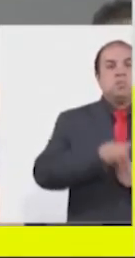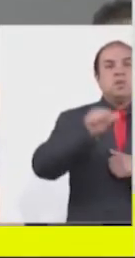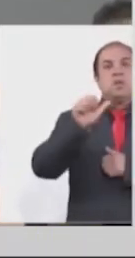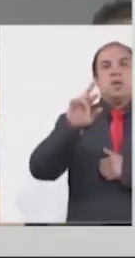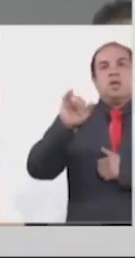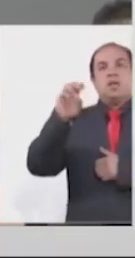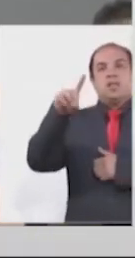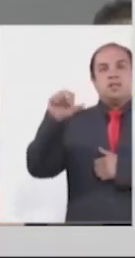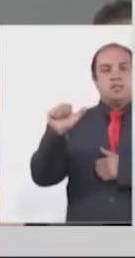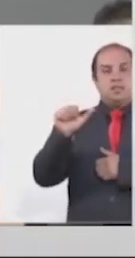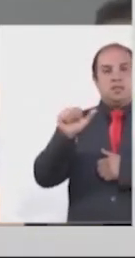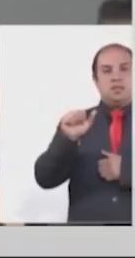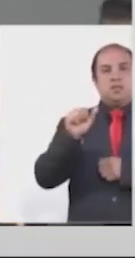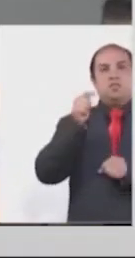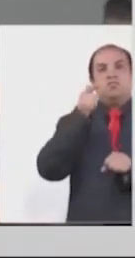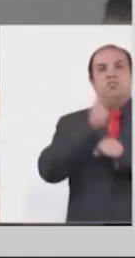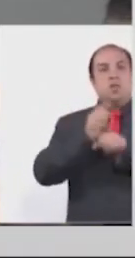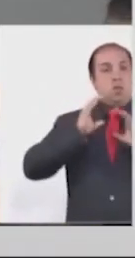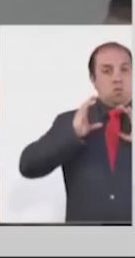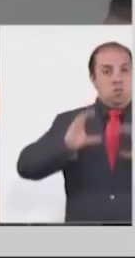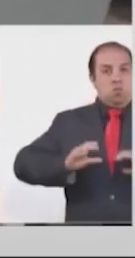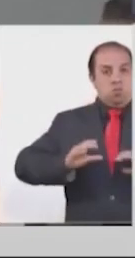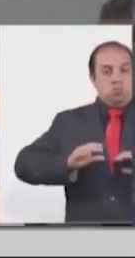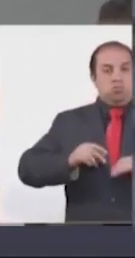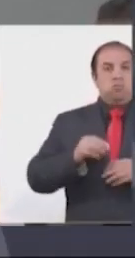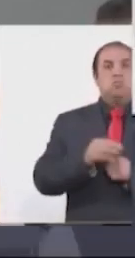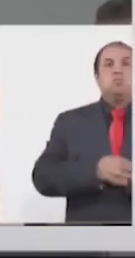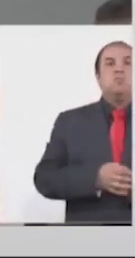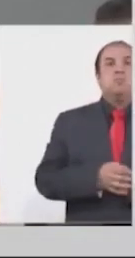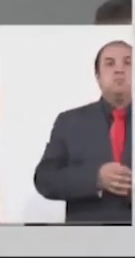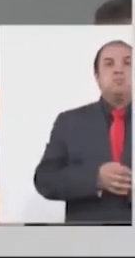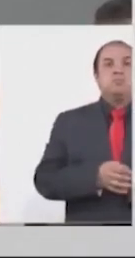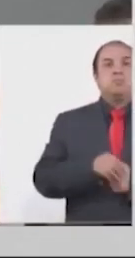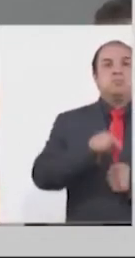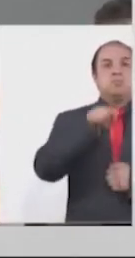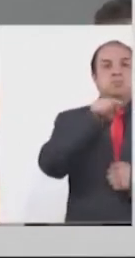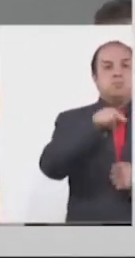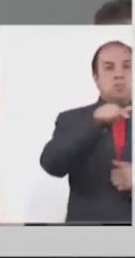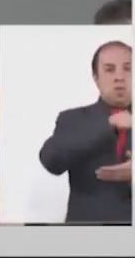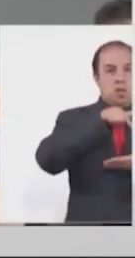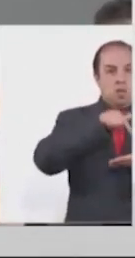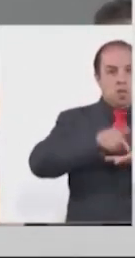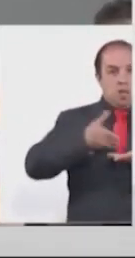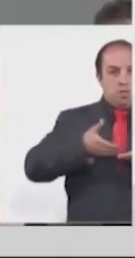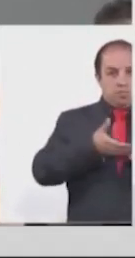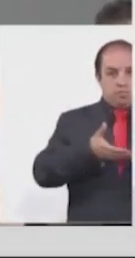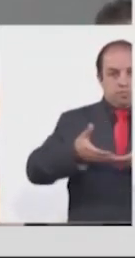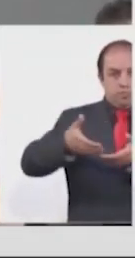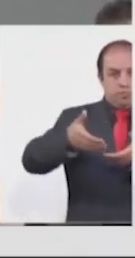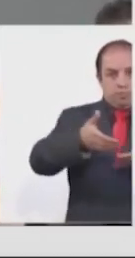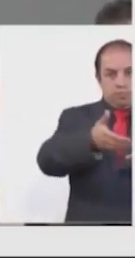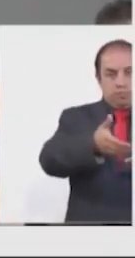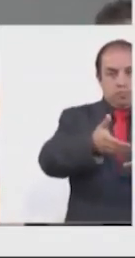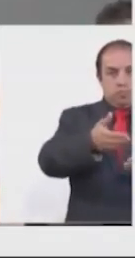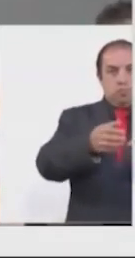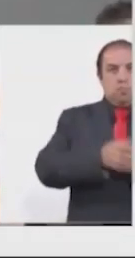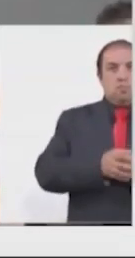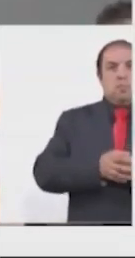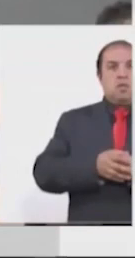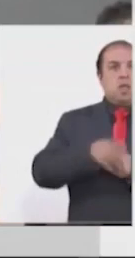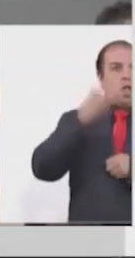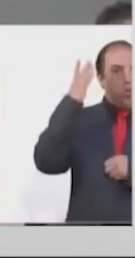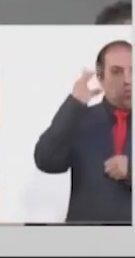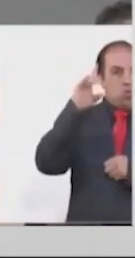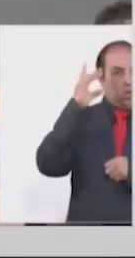a ver tenemos la información que queremos que sepamos nosotros los ciudadanos si se da a conocer la información que